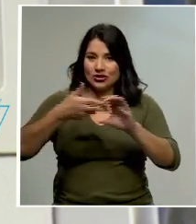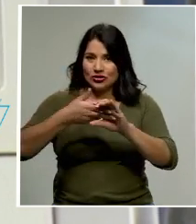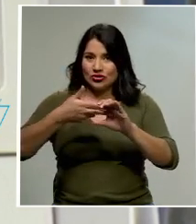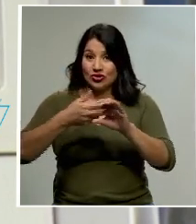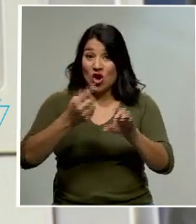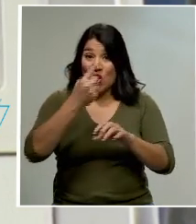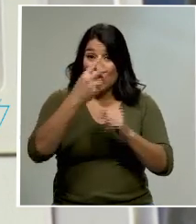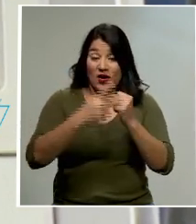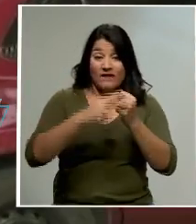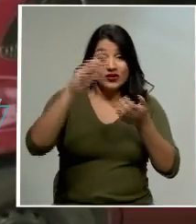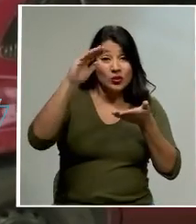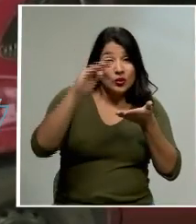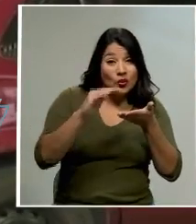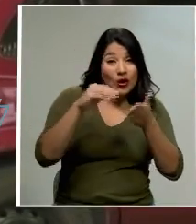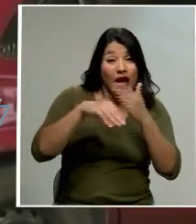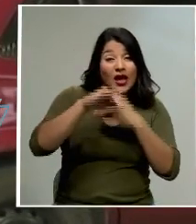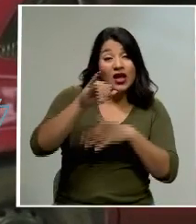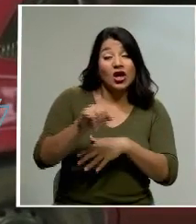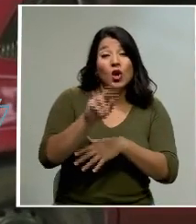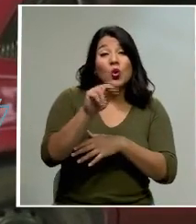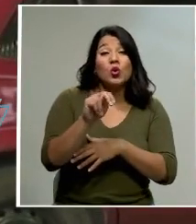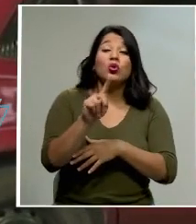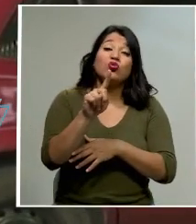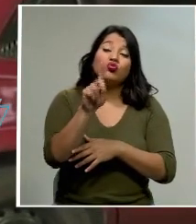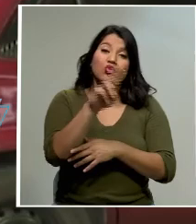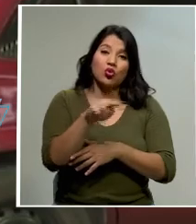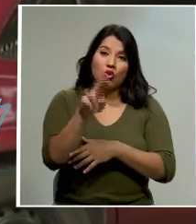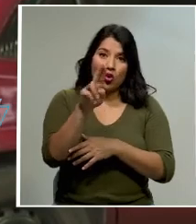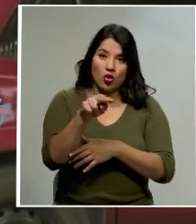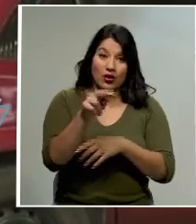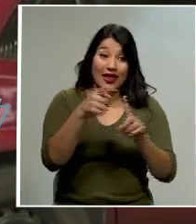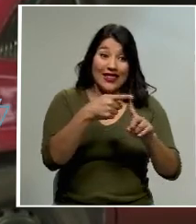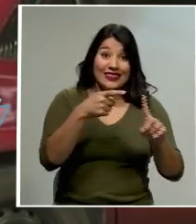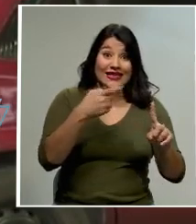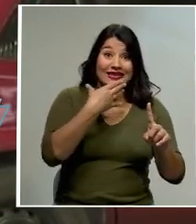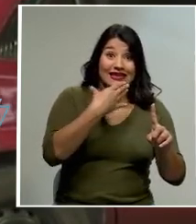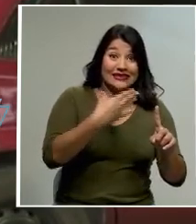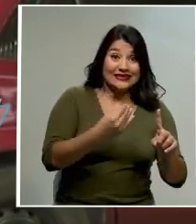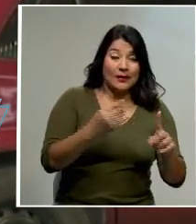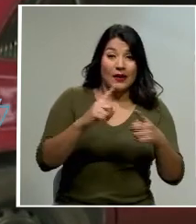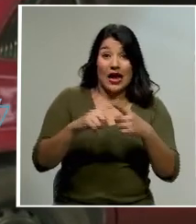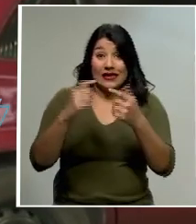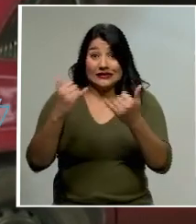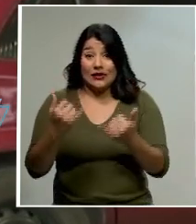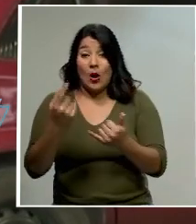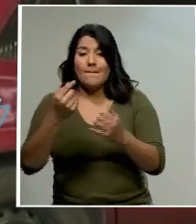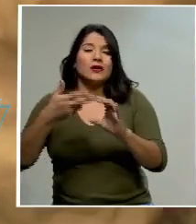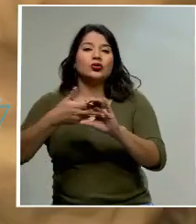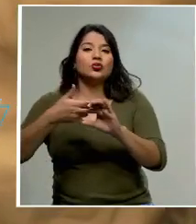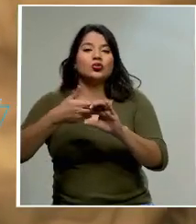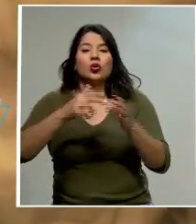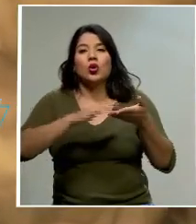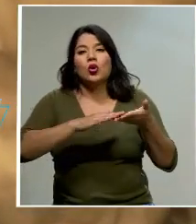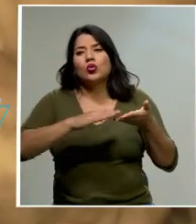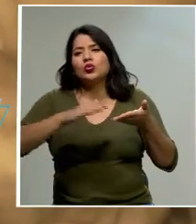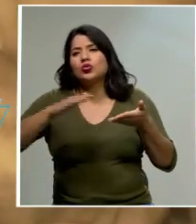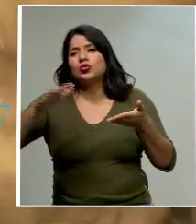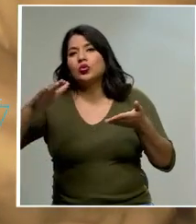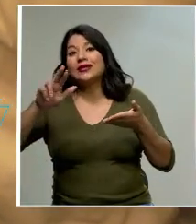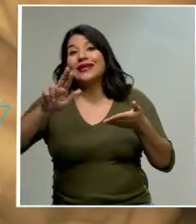disminución en el mes de junio de 1 colón por litro. De diciembre a la fecha, los combustibles han tenido un incremento en su precio